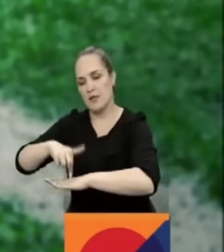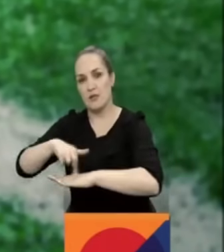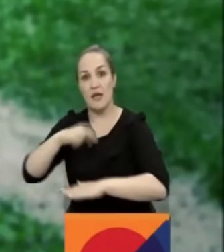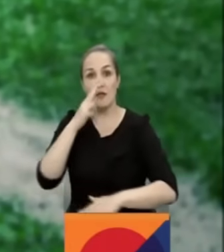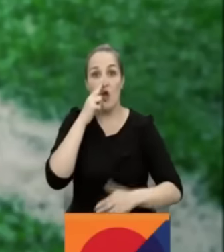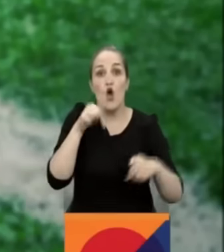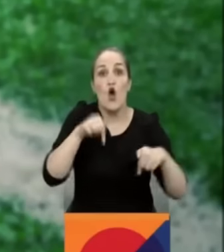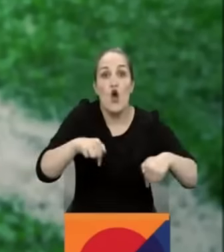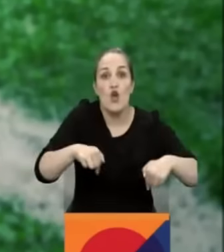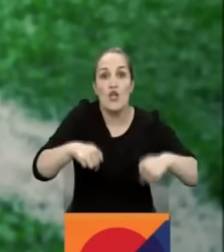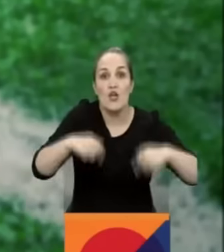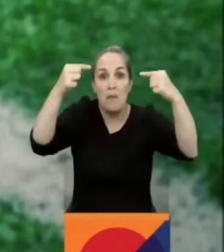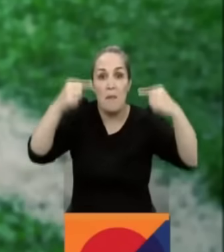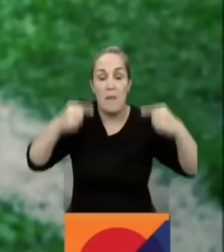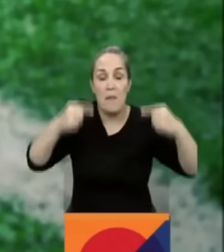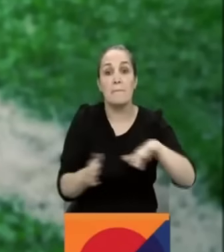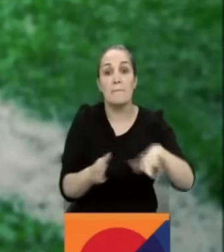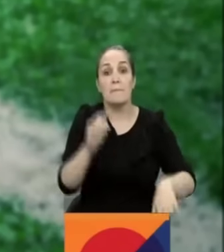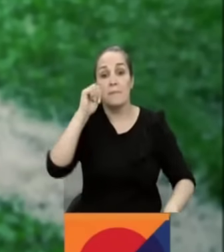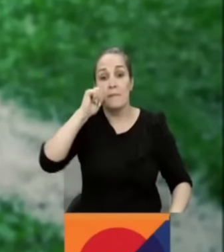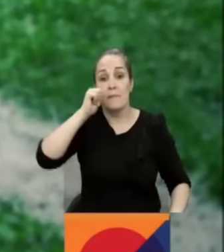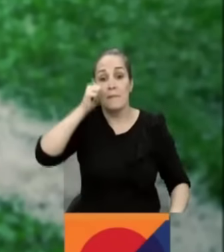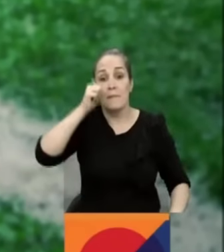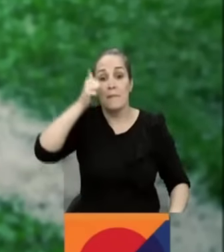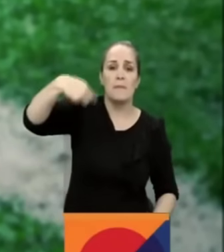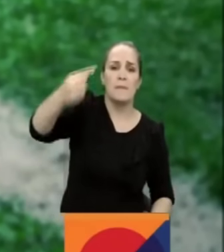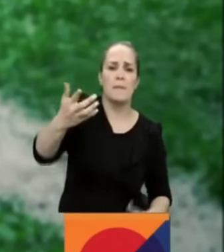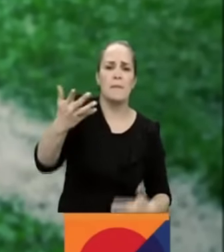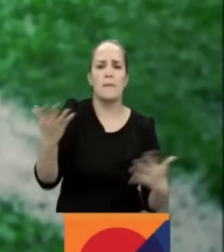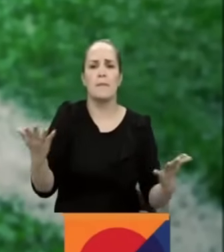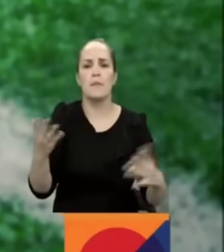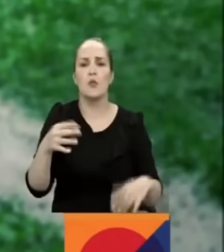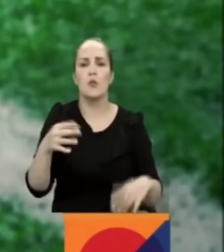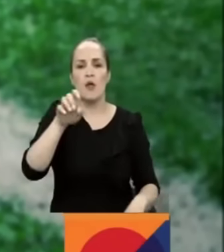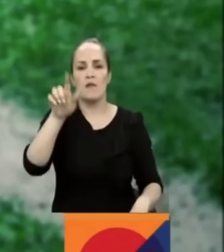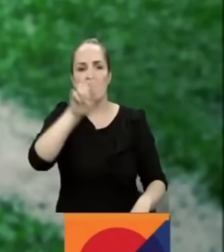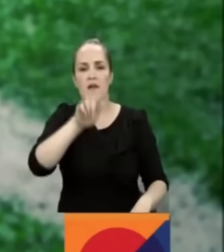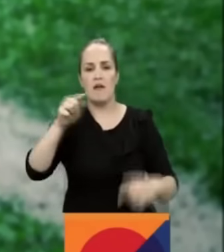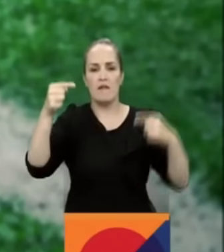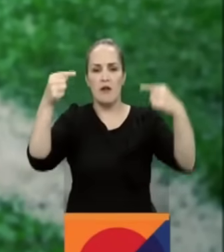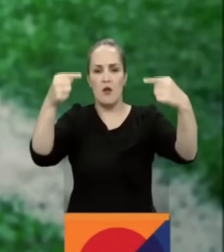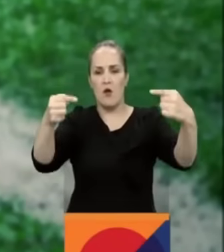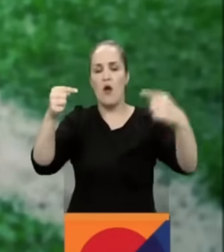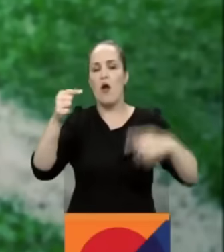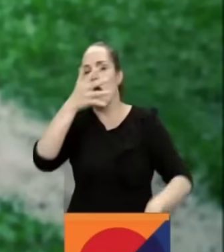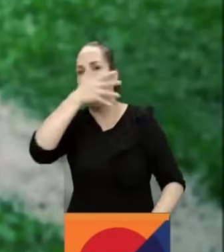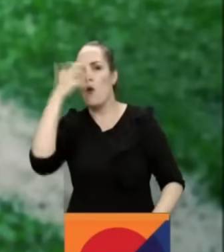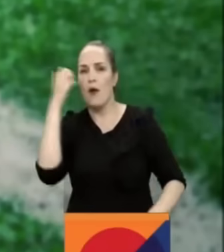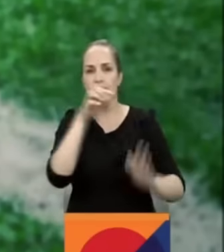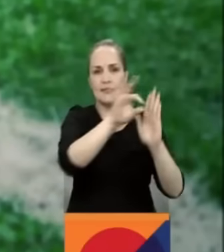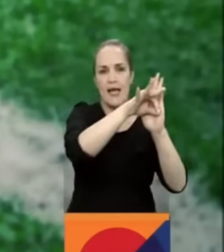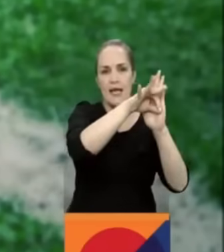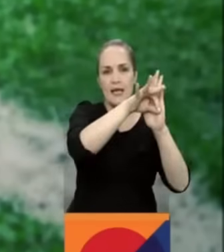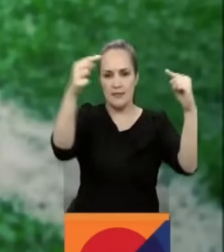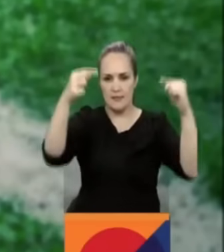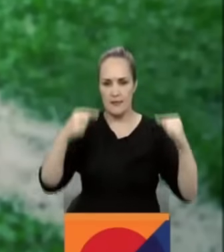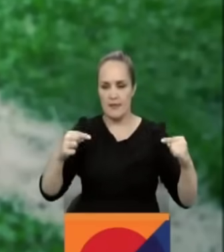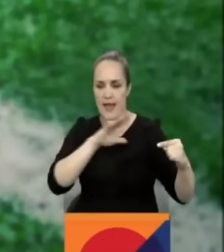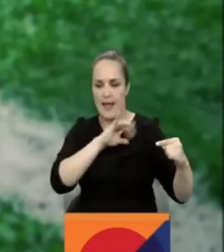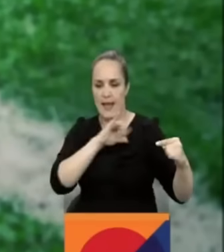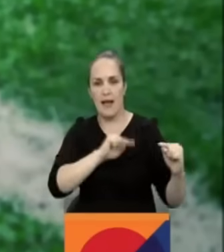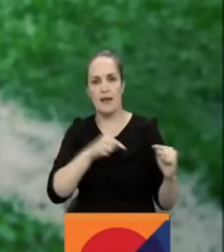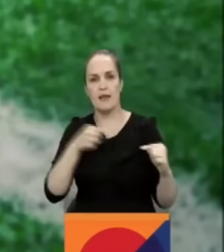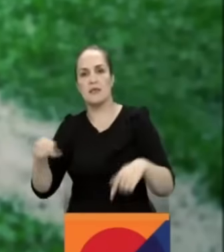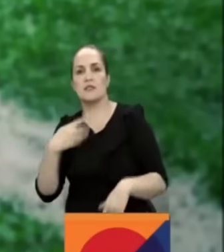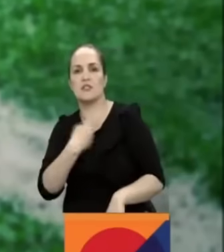de hoy. Pasamos para continuar con los partidos. Jaguares, Águilas Doradas y Cali frente al